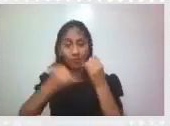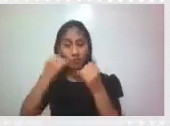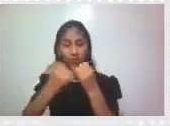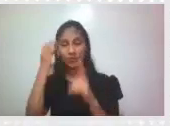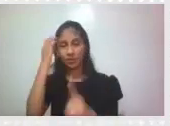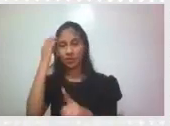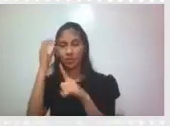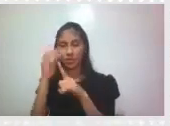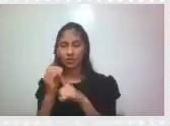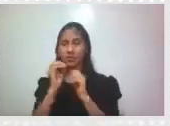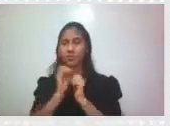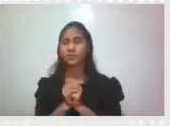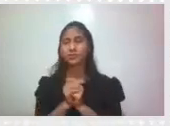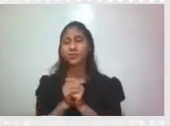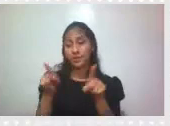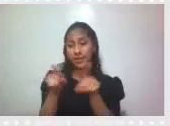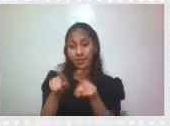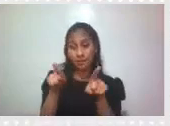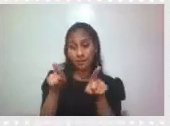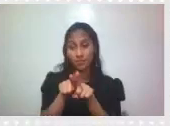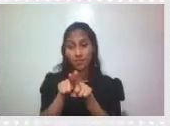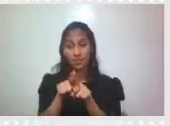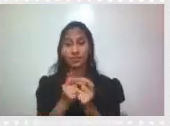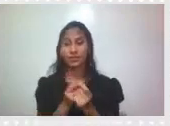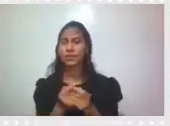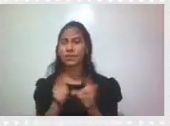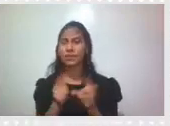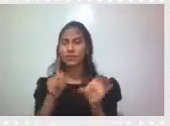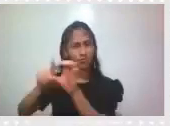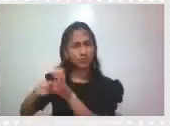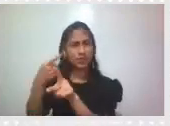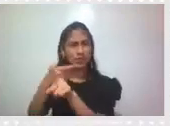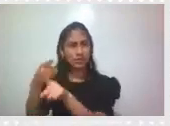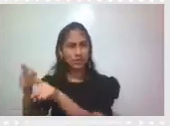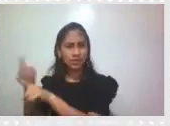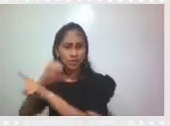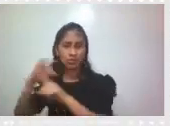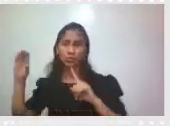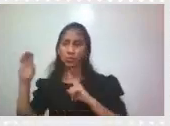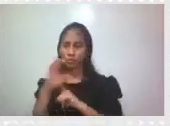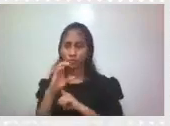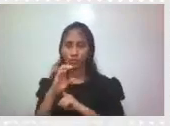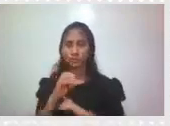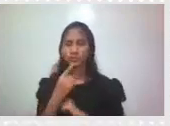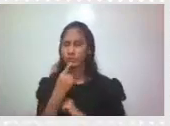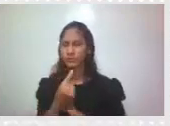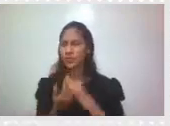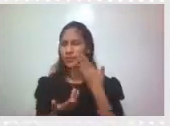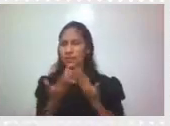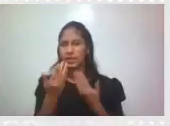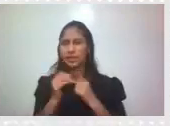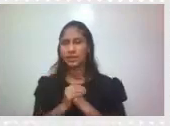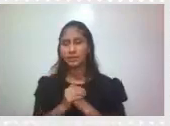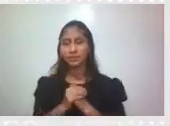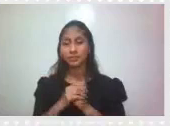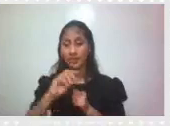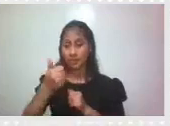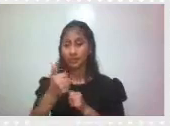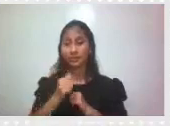objetivo a través del cual también estamos implementando acciones de interculturalidad, les pediría que pasen a la